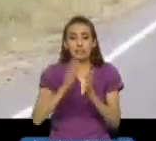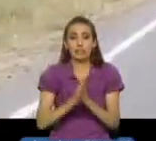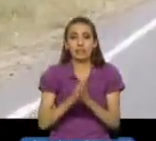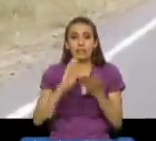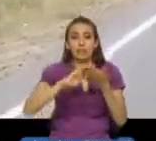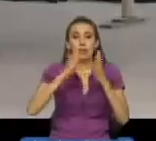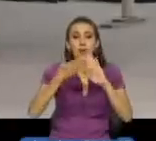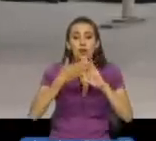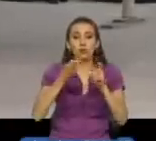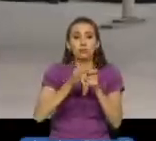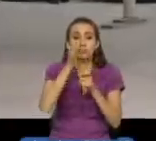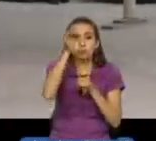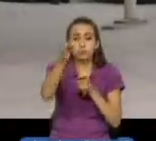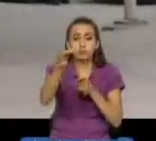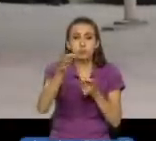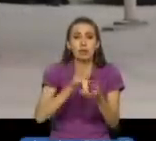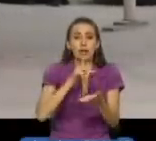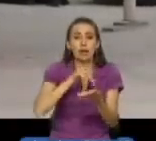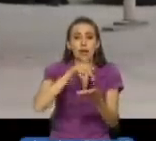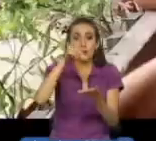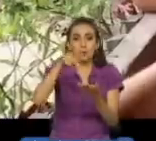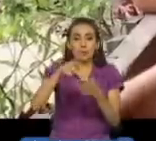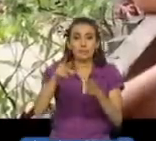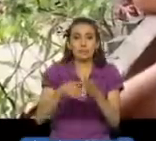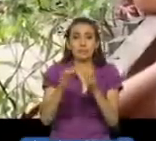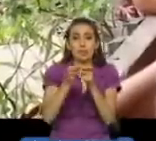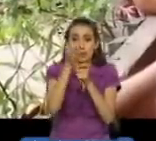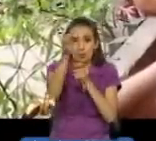Puerto conguillío